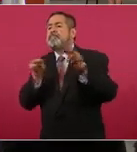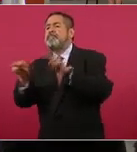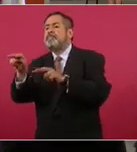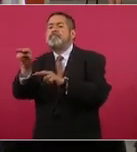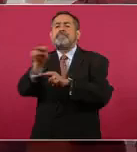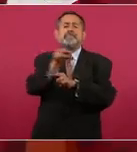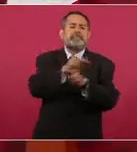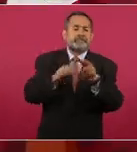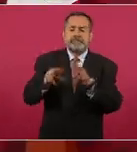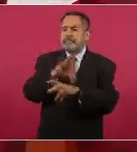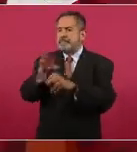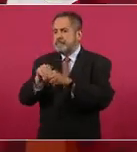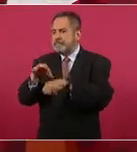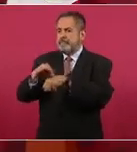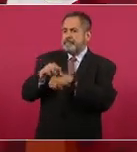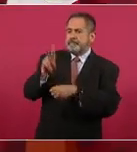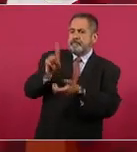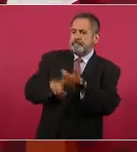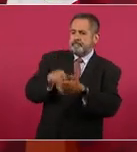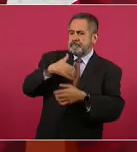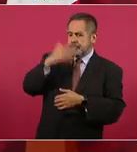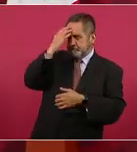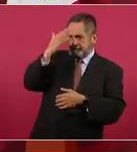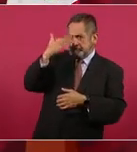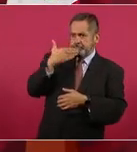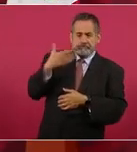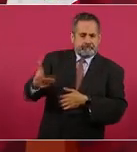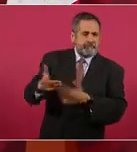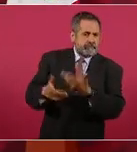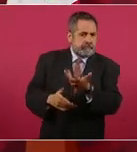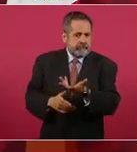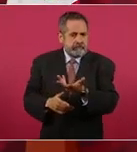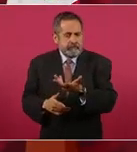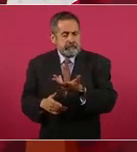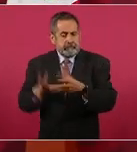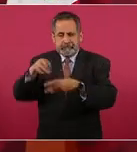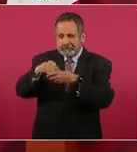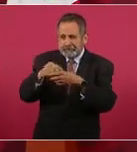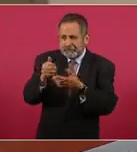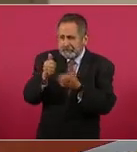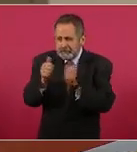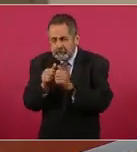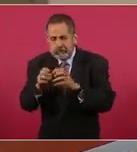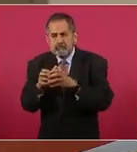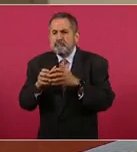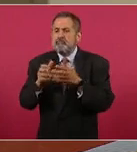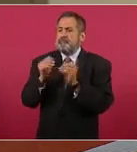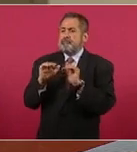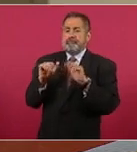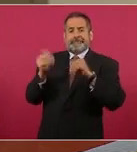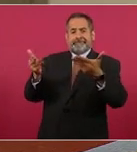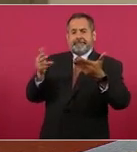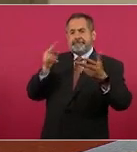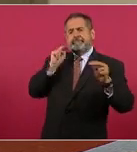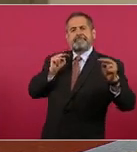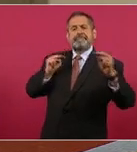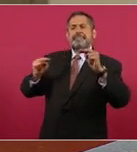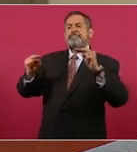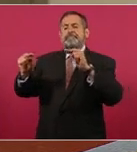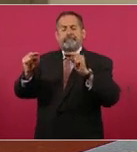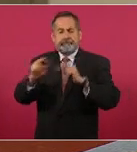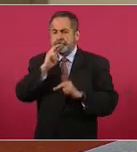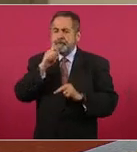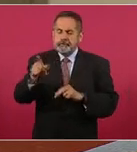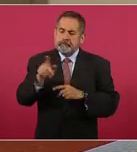sociales, las existenciales. O sea, andan los viejos jubilados, son periferias, andan los chicos, que de alguna manera